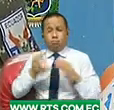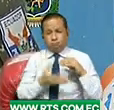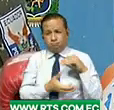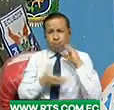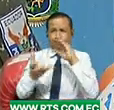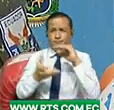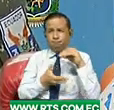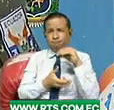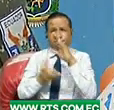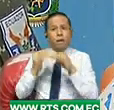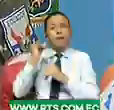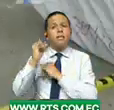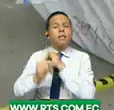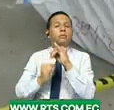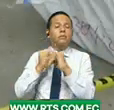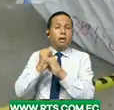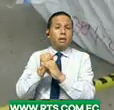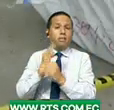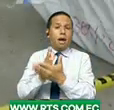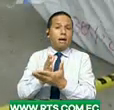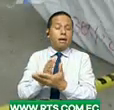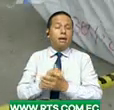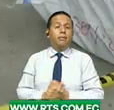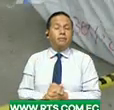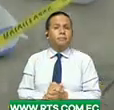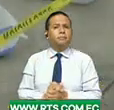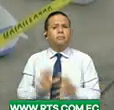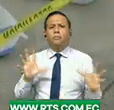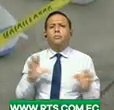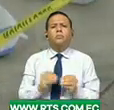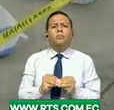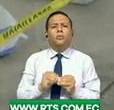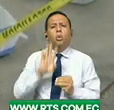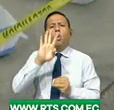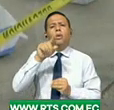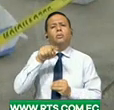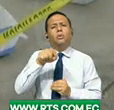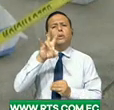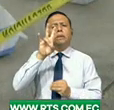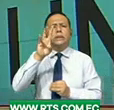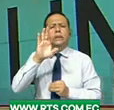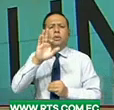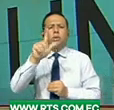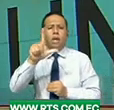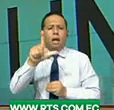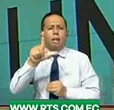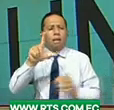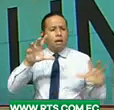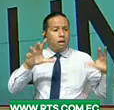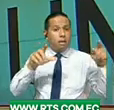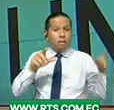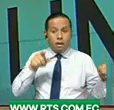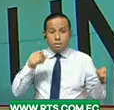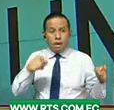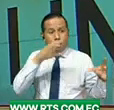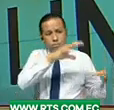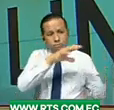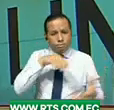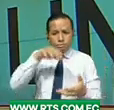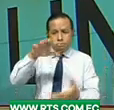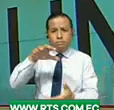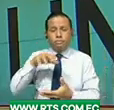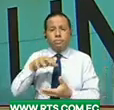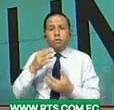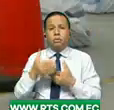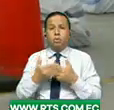mercados internacionales en total son 4.7 toneladas de droga que han retirado de estos dos puertos de la ciudad en las